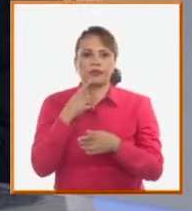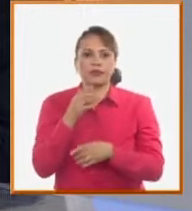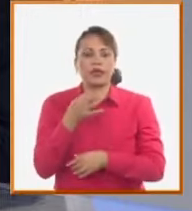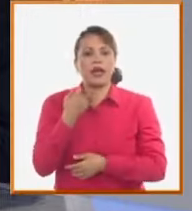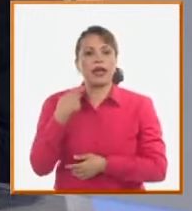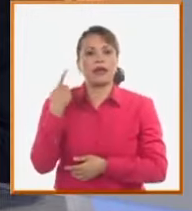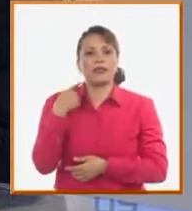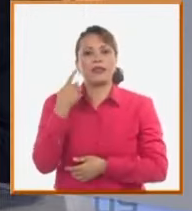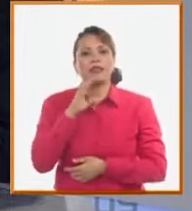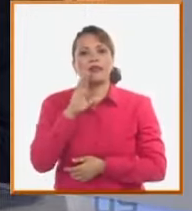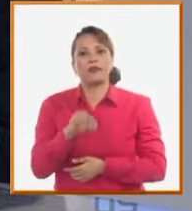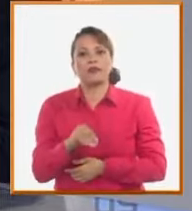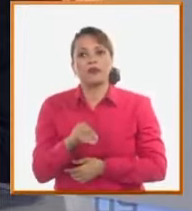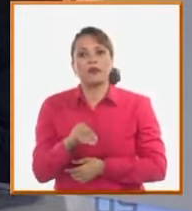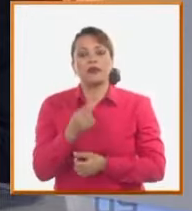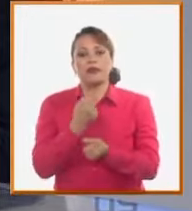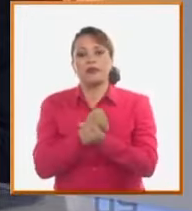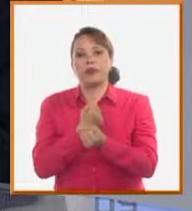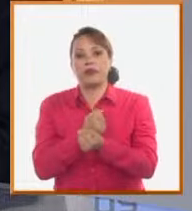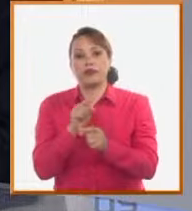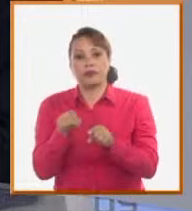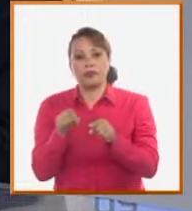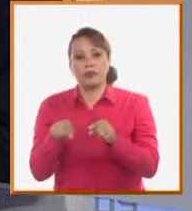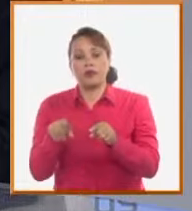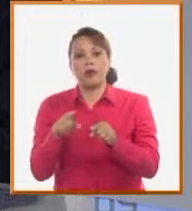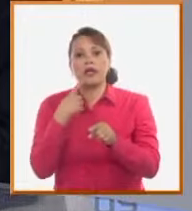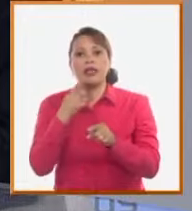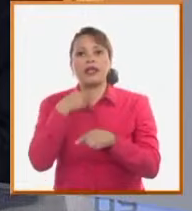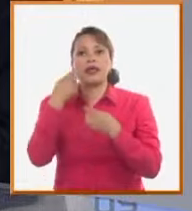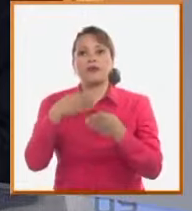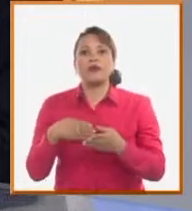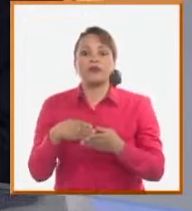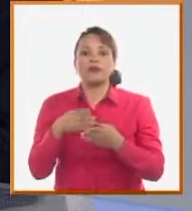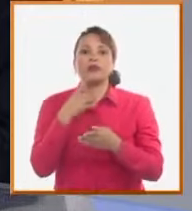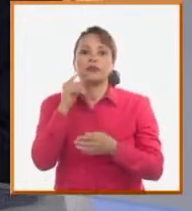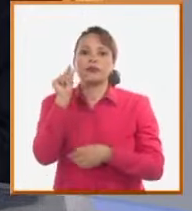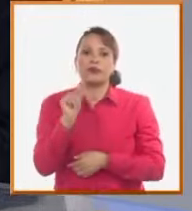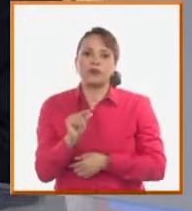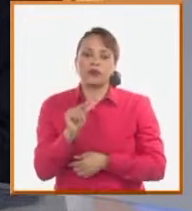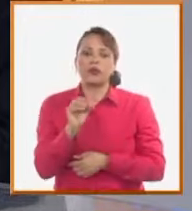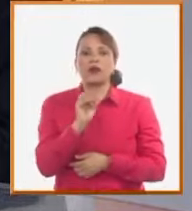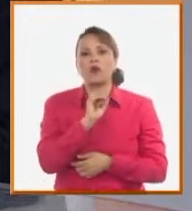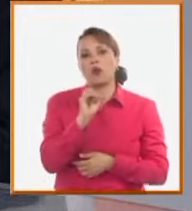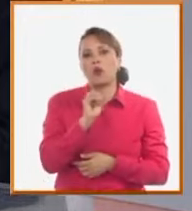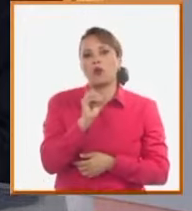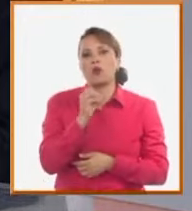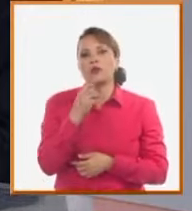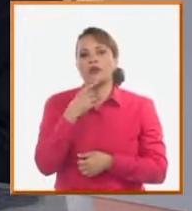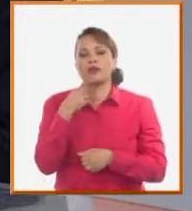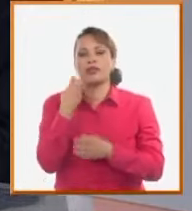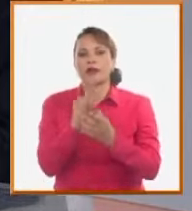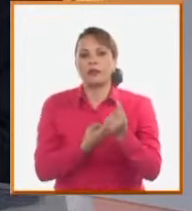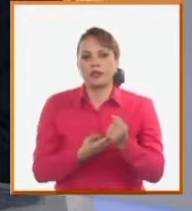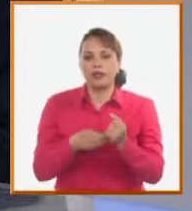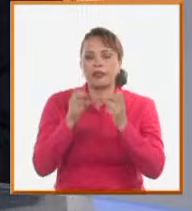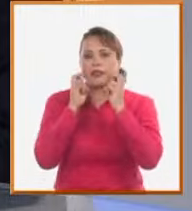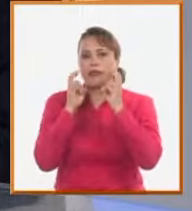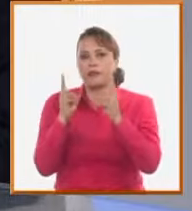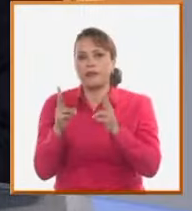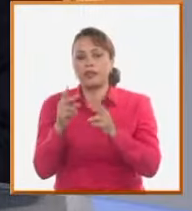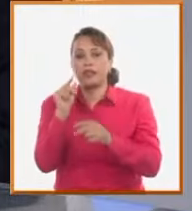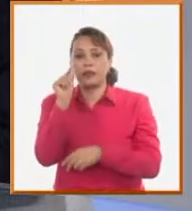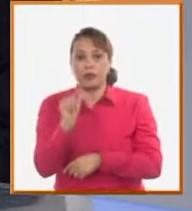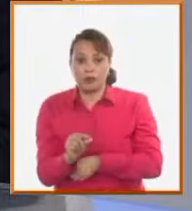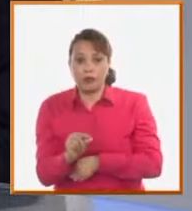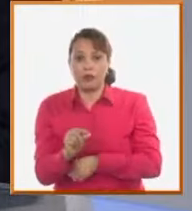ayer, el riesgo asumido, en este caso, la muerte del asegurado o las incapacidades que pueda sufrir en vida el asegurado,